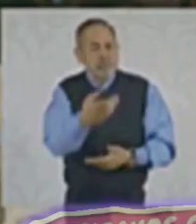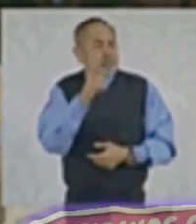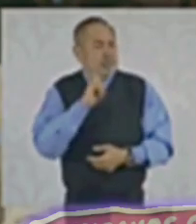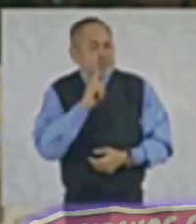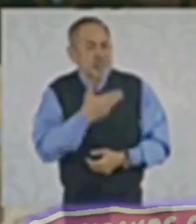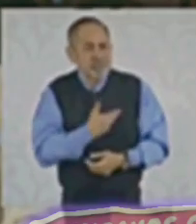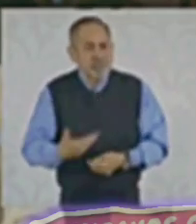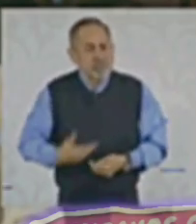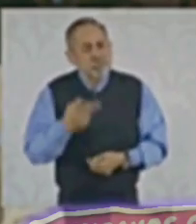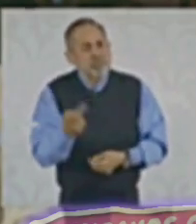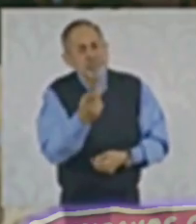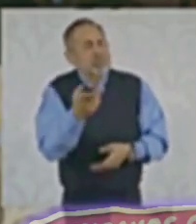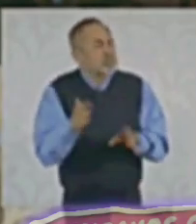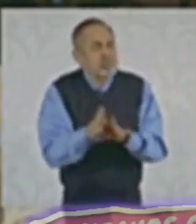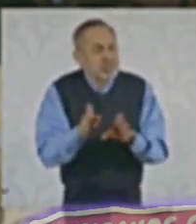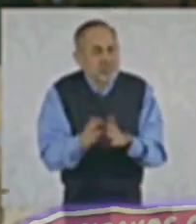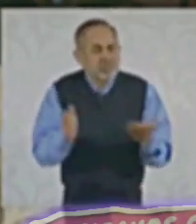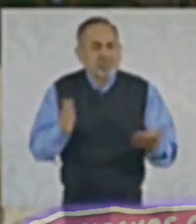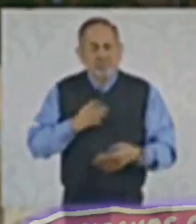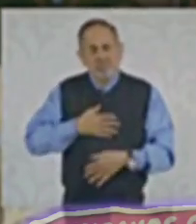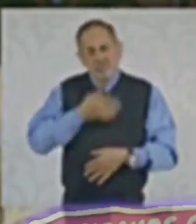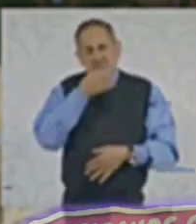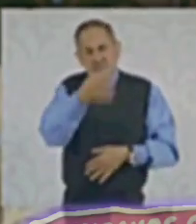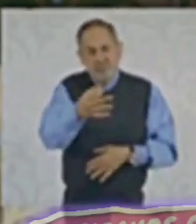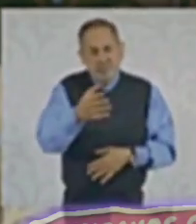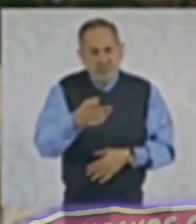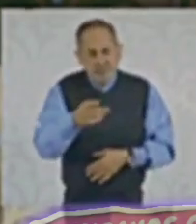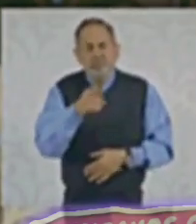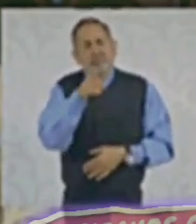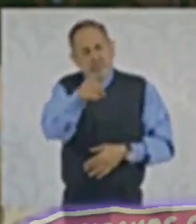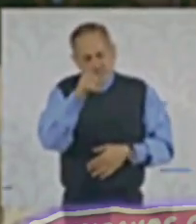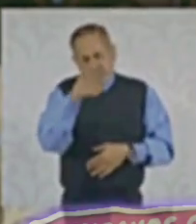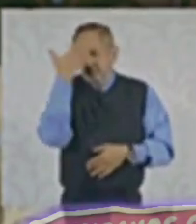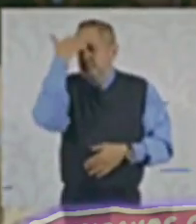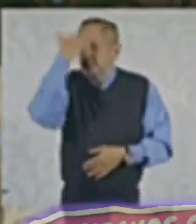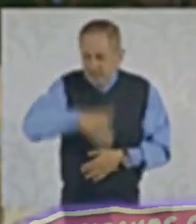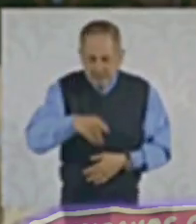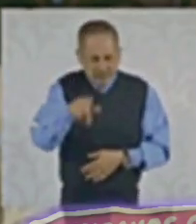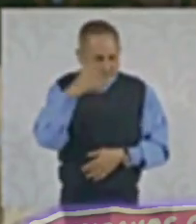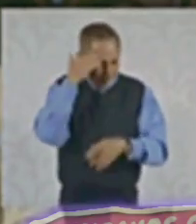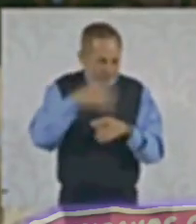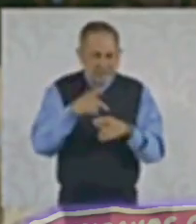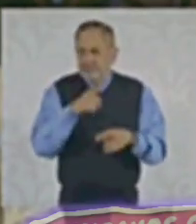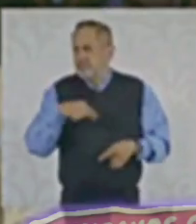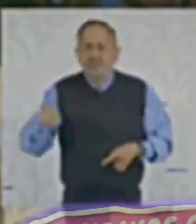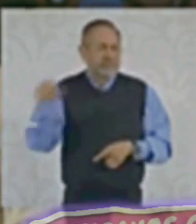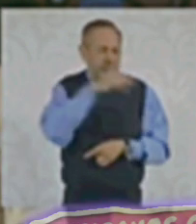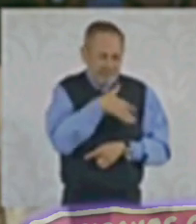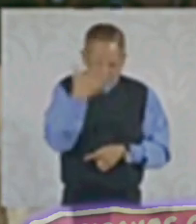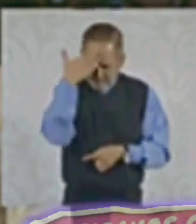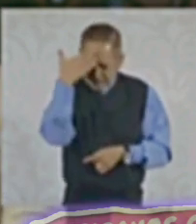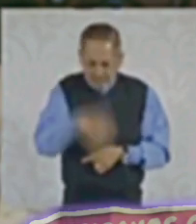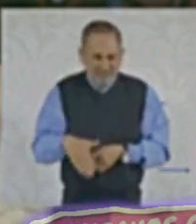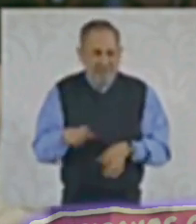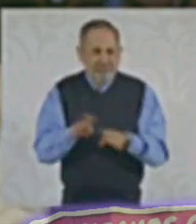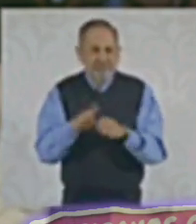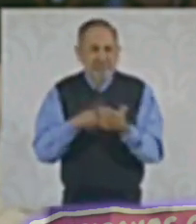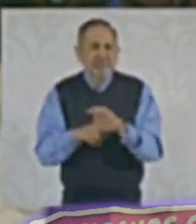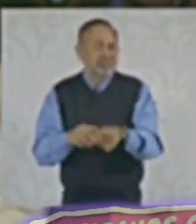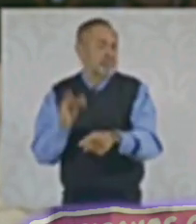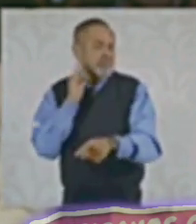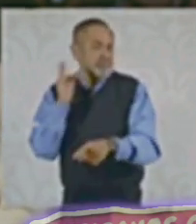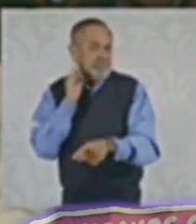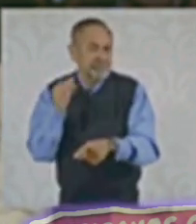quiero compartirle que, y lo sabe, Presidenta, y lo sabe usted y lo sabe también la exfiscal